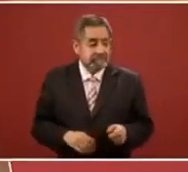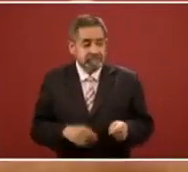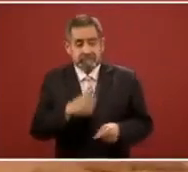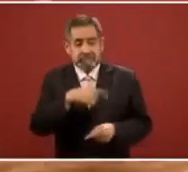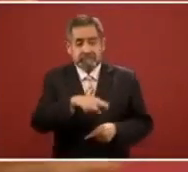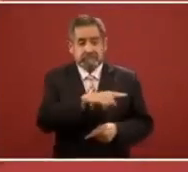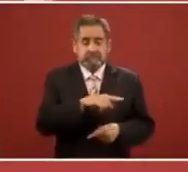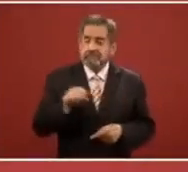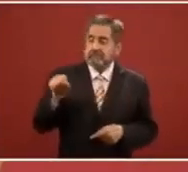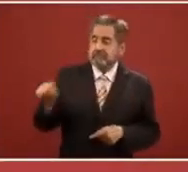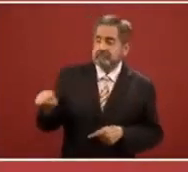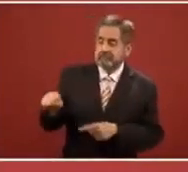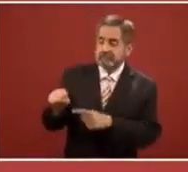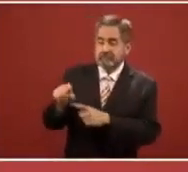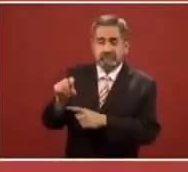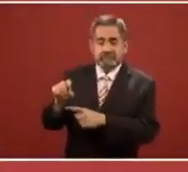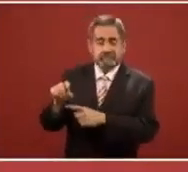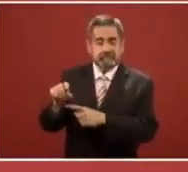hacienda